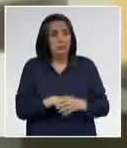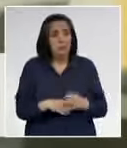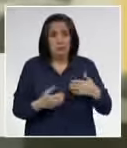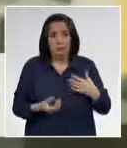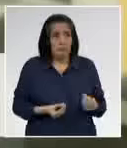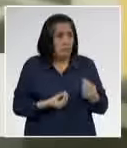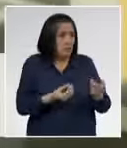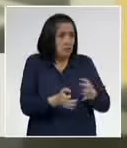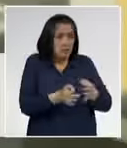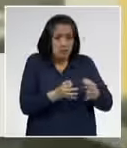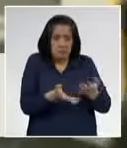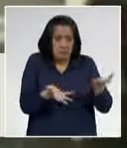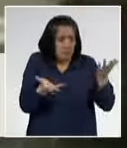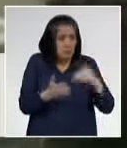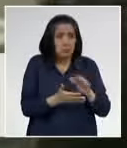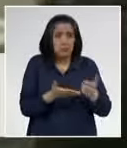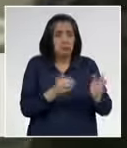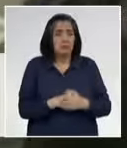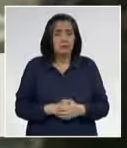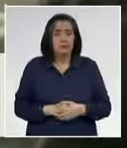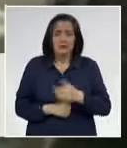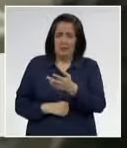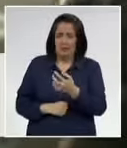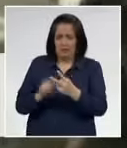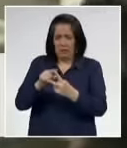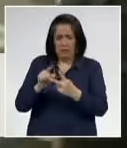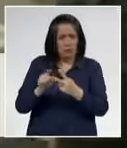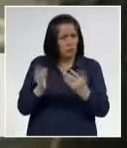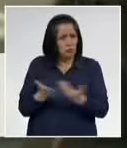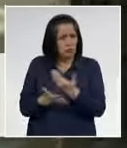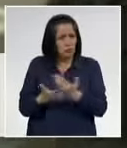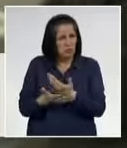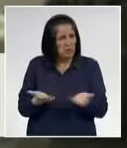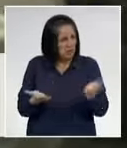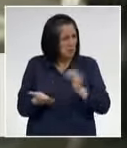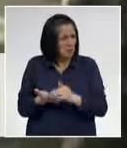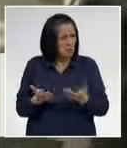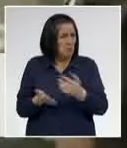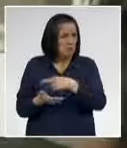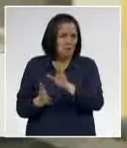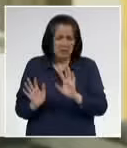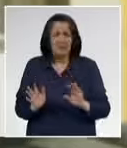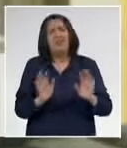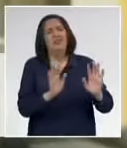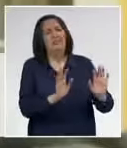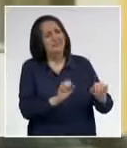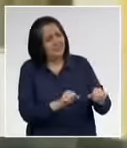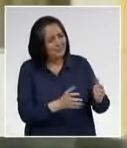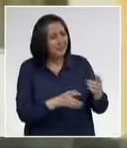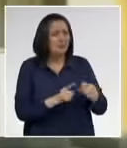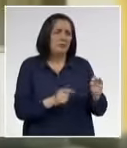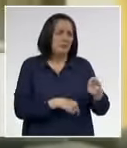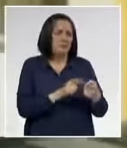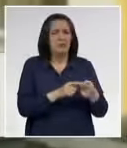las explicaciones necesarias. Sí, pero luego que habían dos cargos nuevos por los que se amplía la investigación, colusión agravada. Sí, pero no, uno de ellos